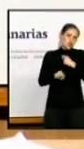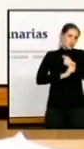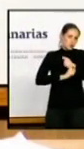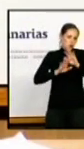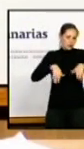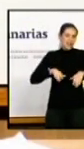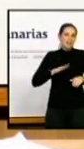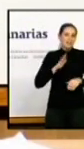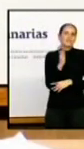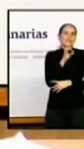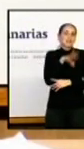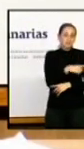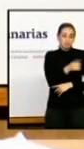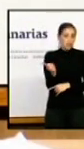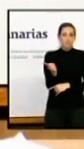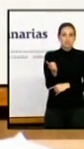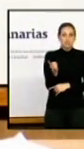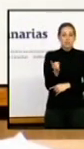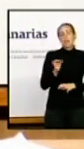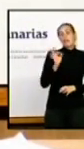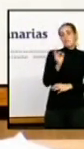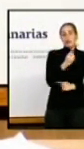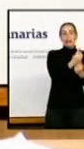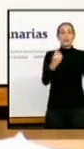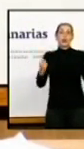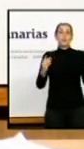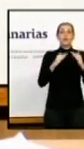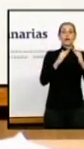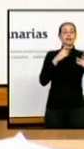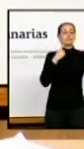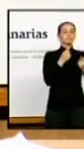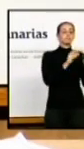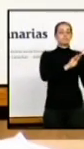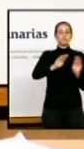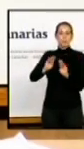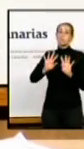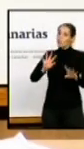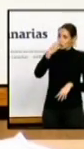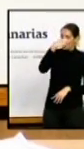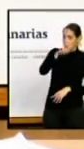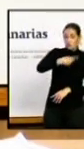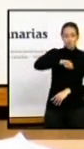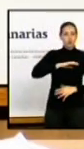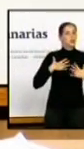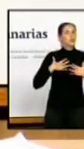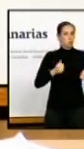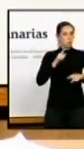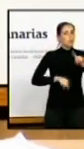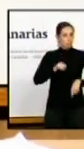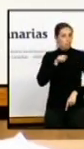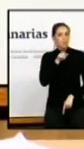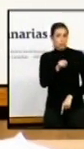25 y 31 de diciembre y el 1 de enero se reduce a 6 personas y de un máximo de 2 unidades de